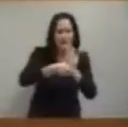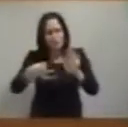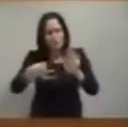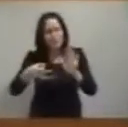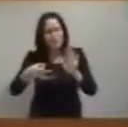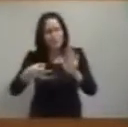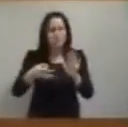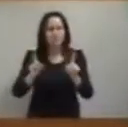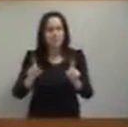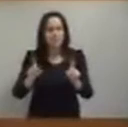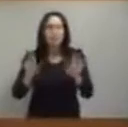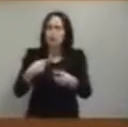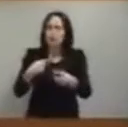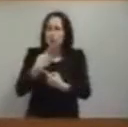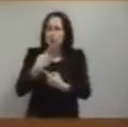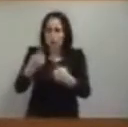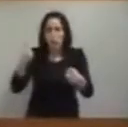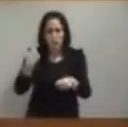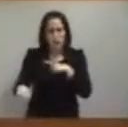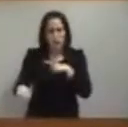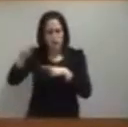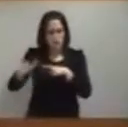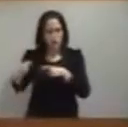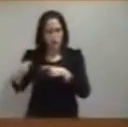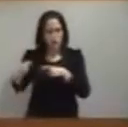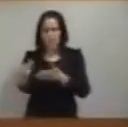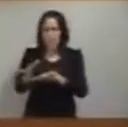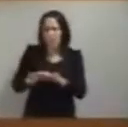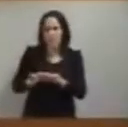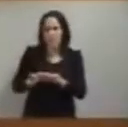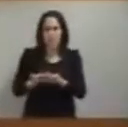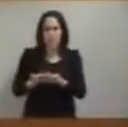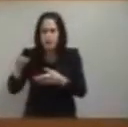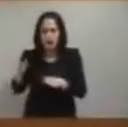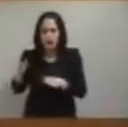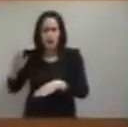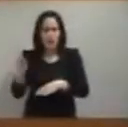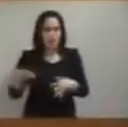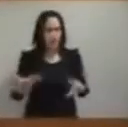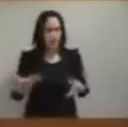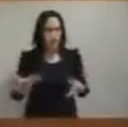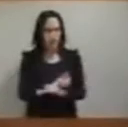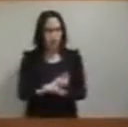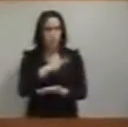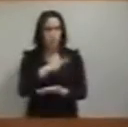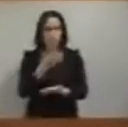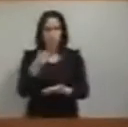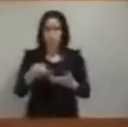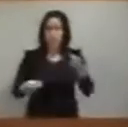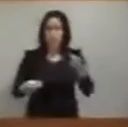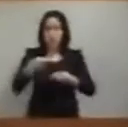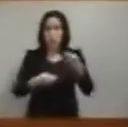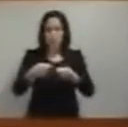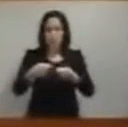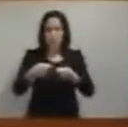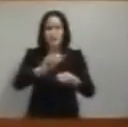pero también le digo una cosa al autor de la moción, esto atañe a todos, porque de esta sociedad yo criticaba su naturaleza